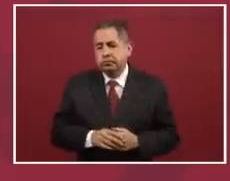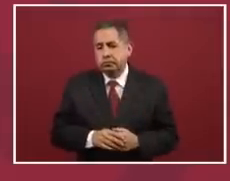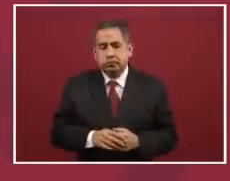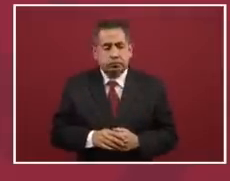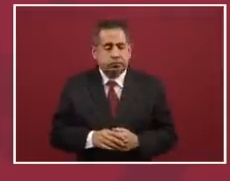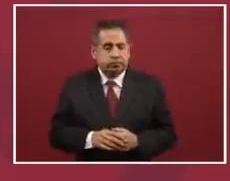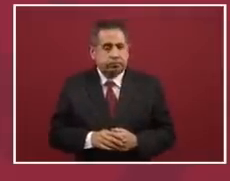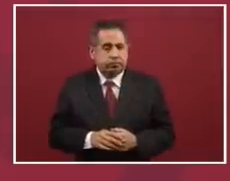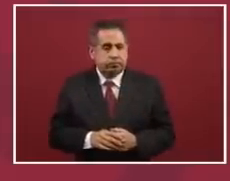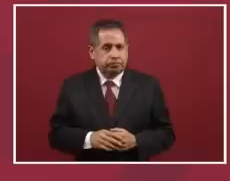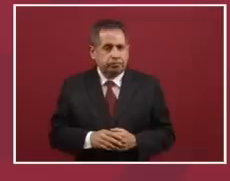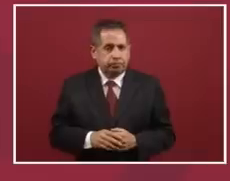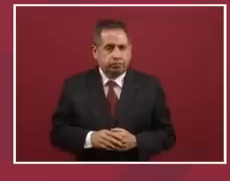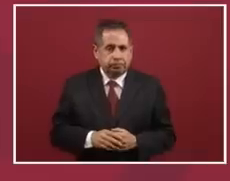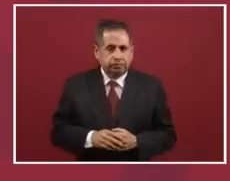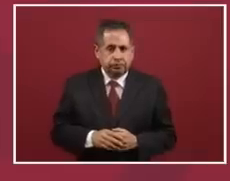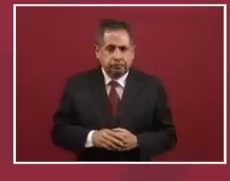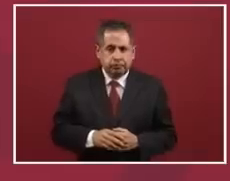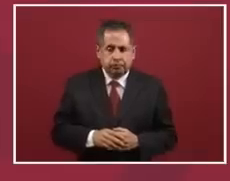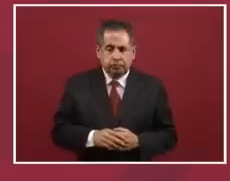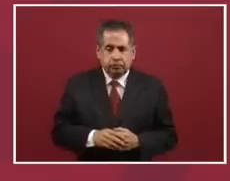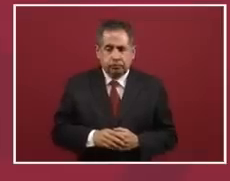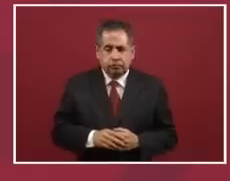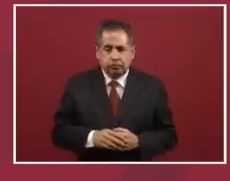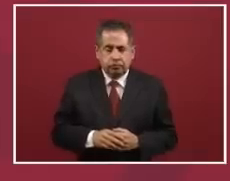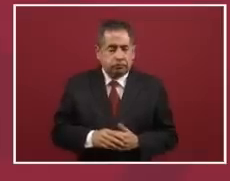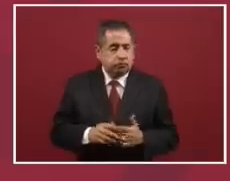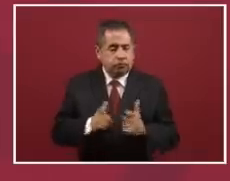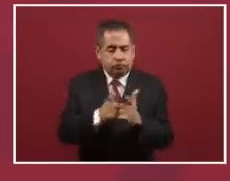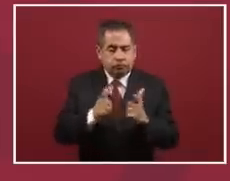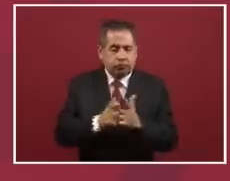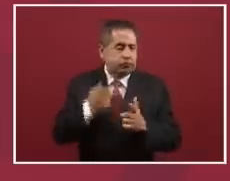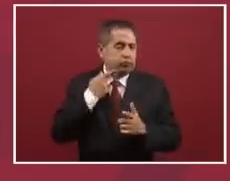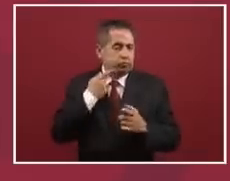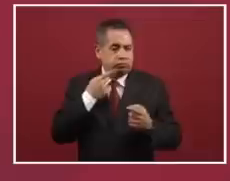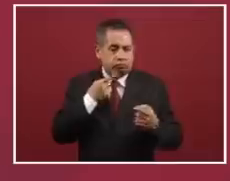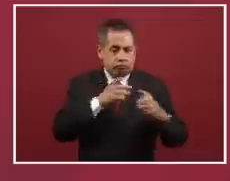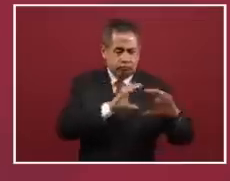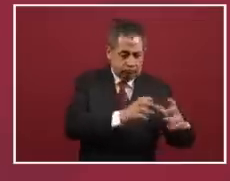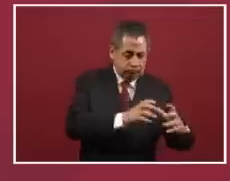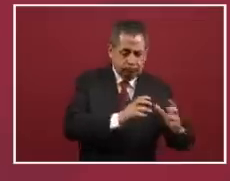partidos o cuando hay rivalidades políticas